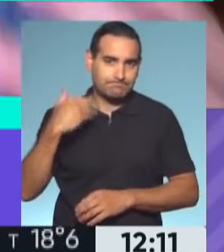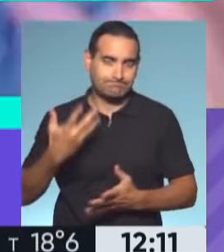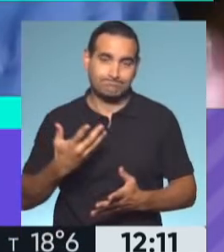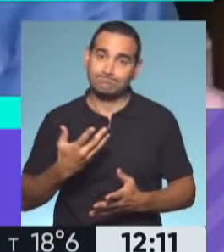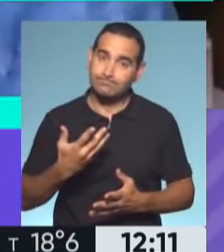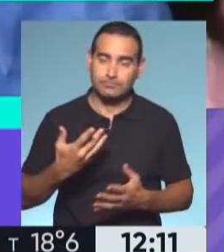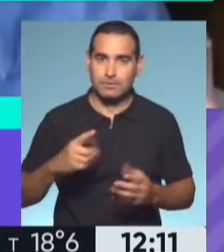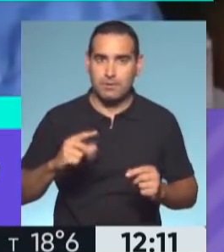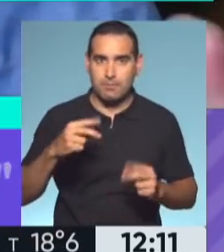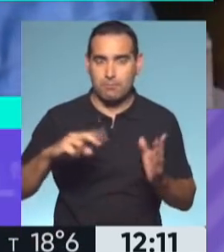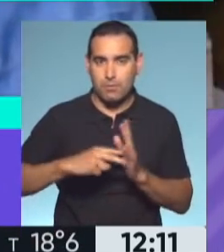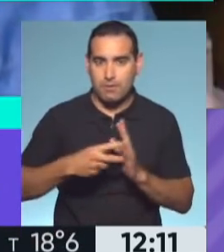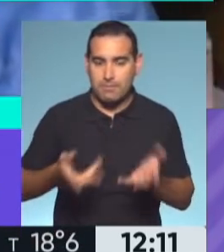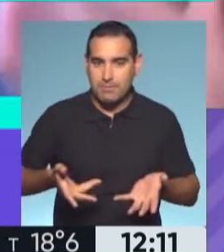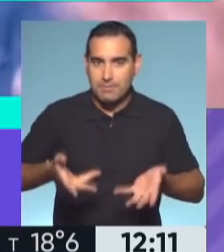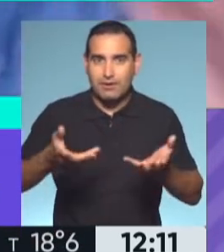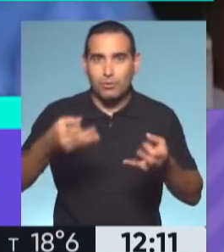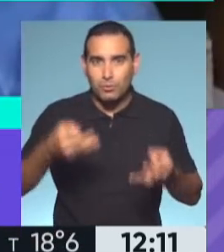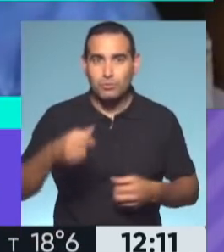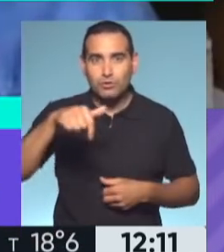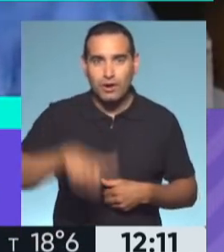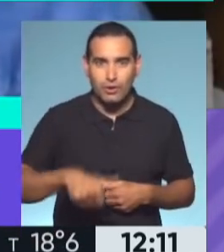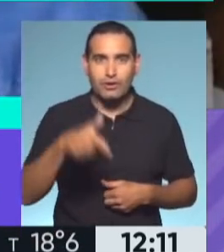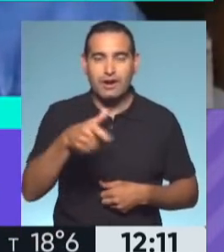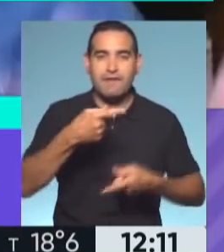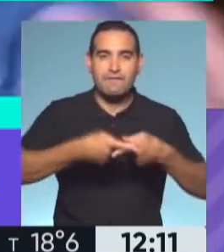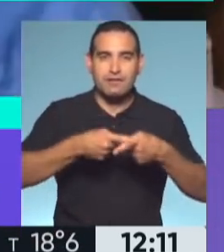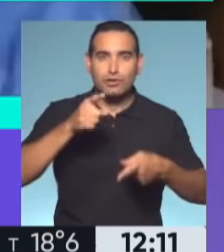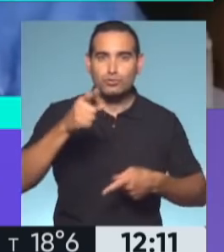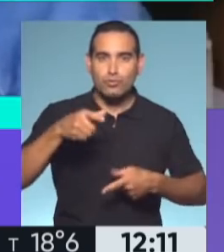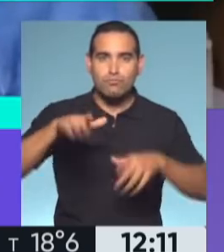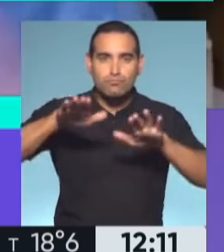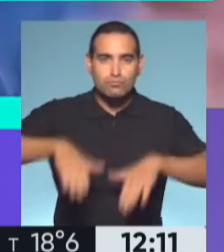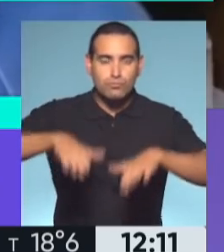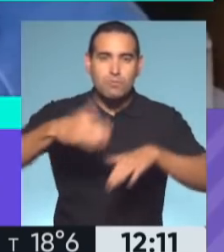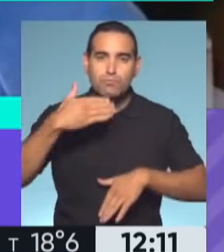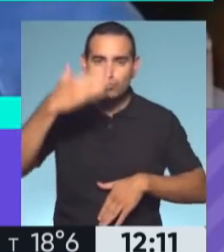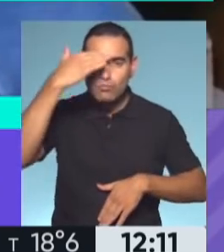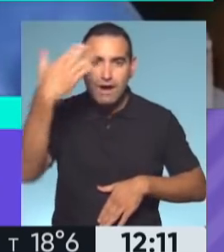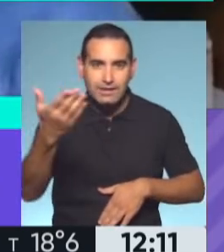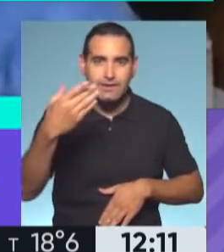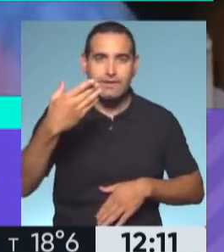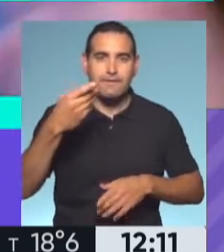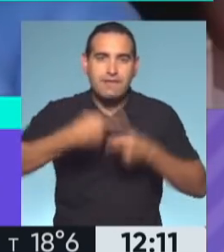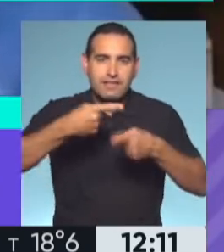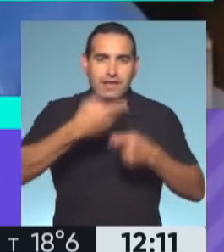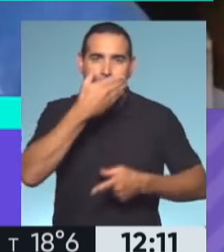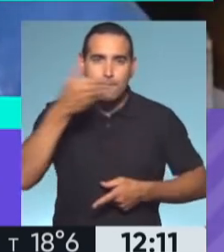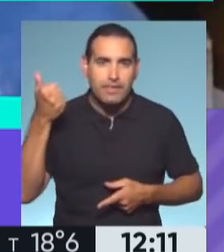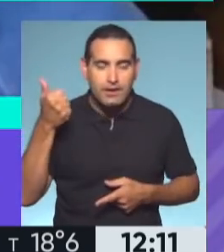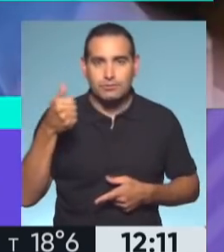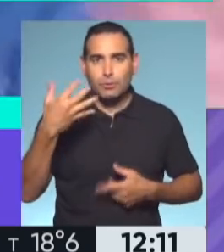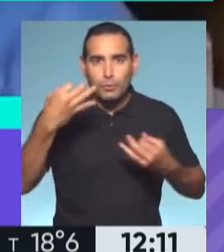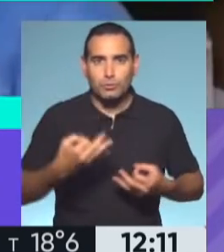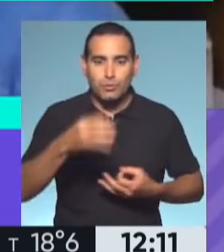problematizar mucho más porque estamos en un momento que es el Ramadán musulmán, donde los musulmanes llenan Jerusalén Este, principalmente la Ciudad